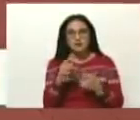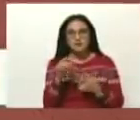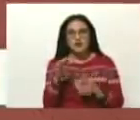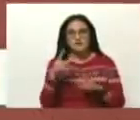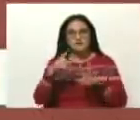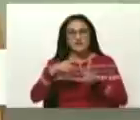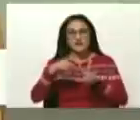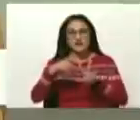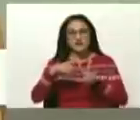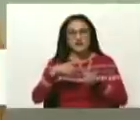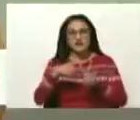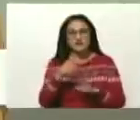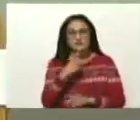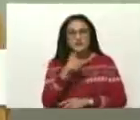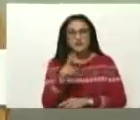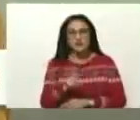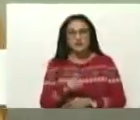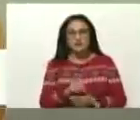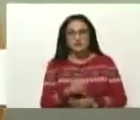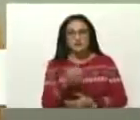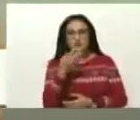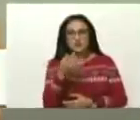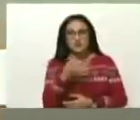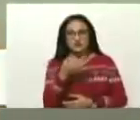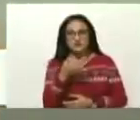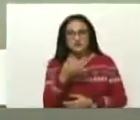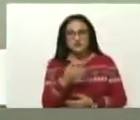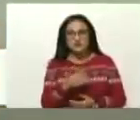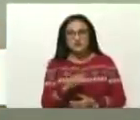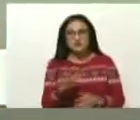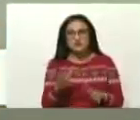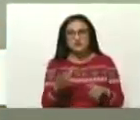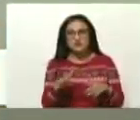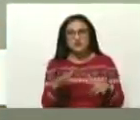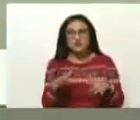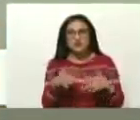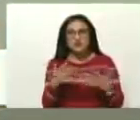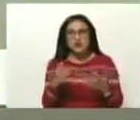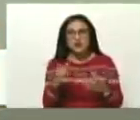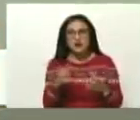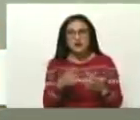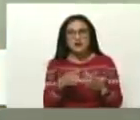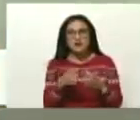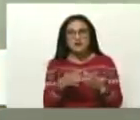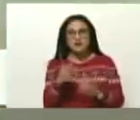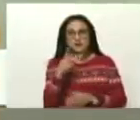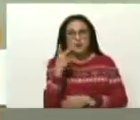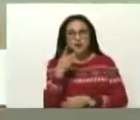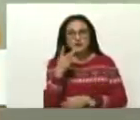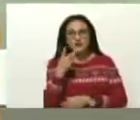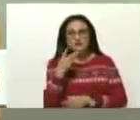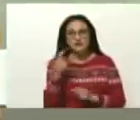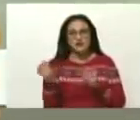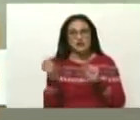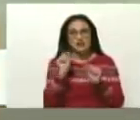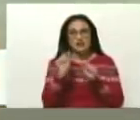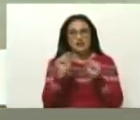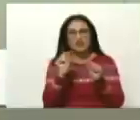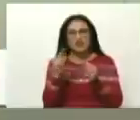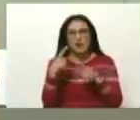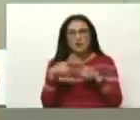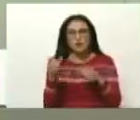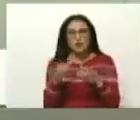Venezolana de Televisión. Muy buenas tardes. ¿Cuál es la posición del partido frente a las críticas de